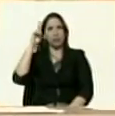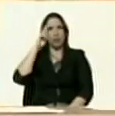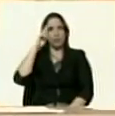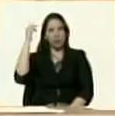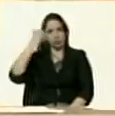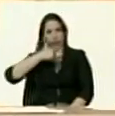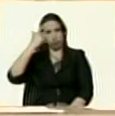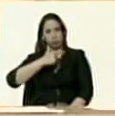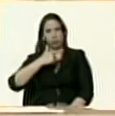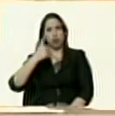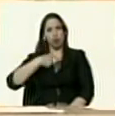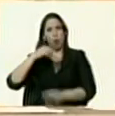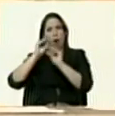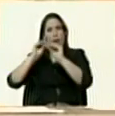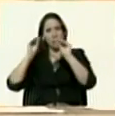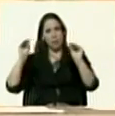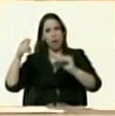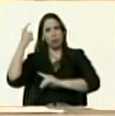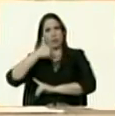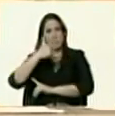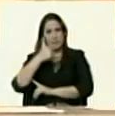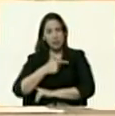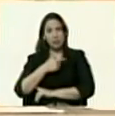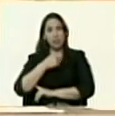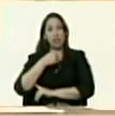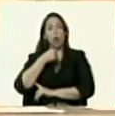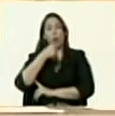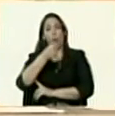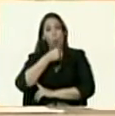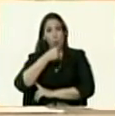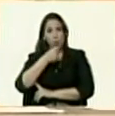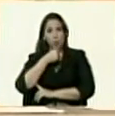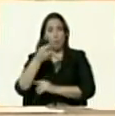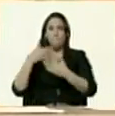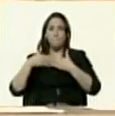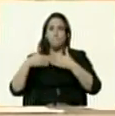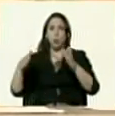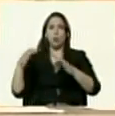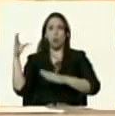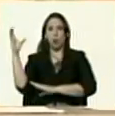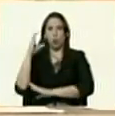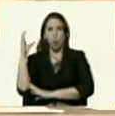sensatez. Hago un llamado a la sensatez, a la opinión pública de Bogotá y de Colombia.